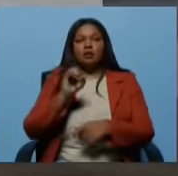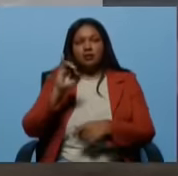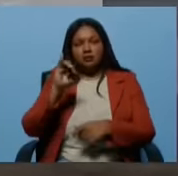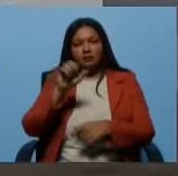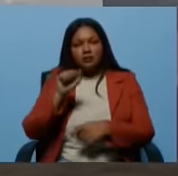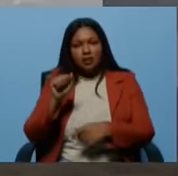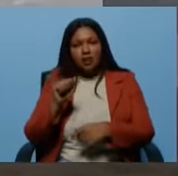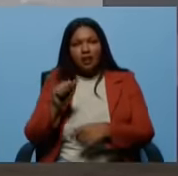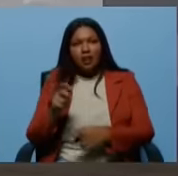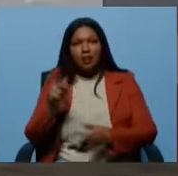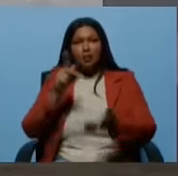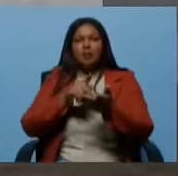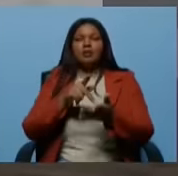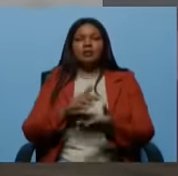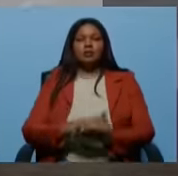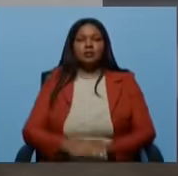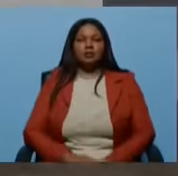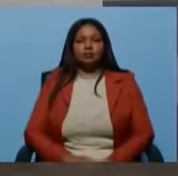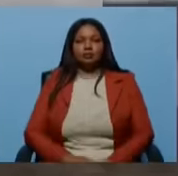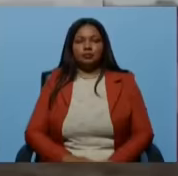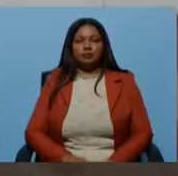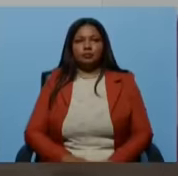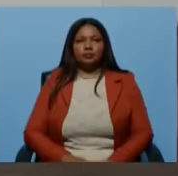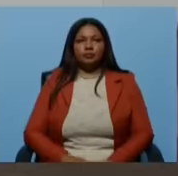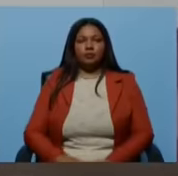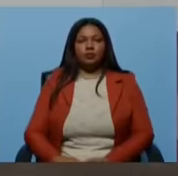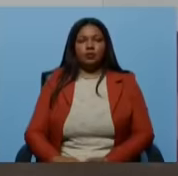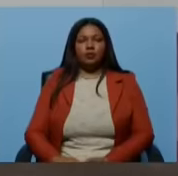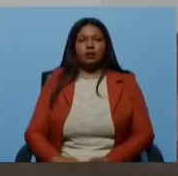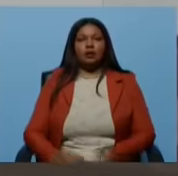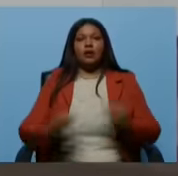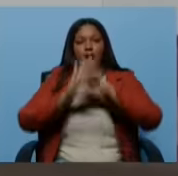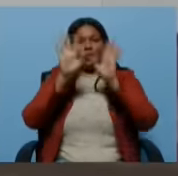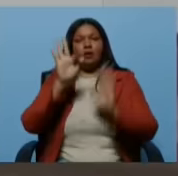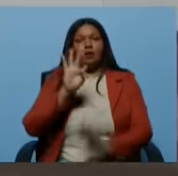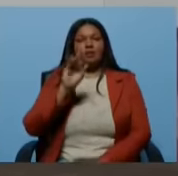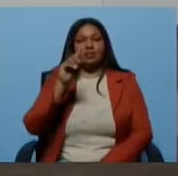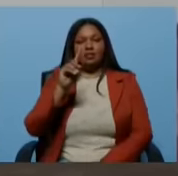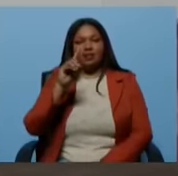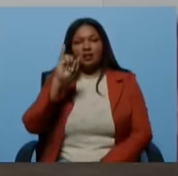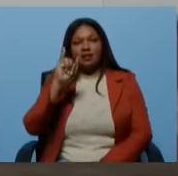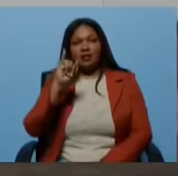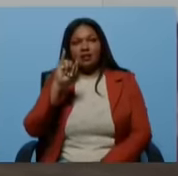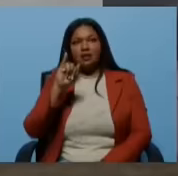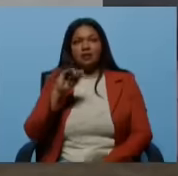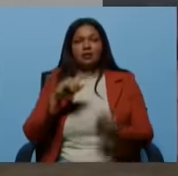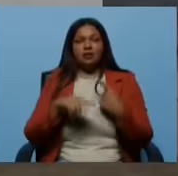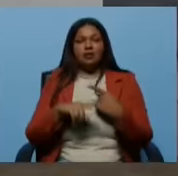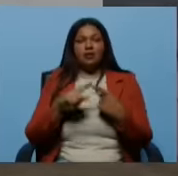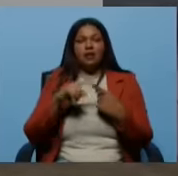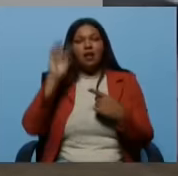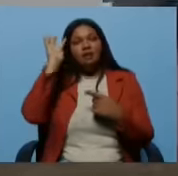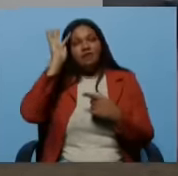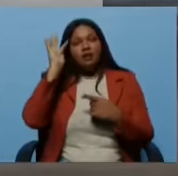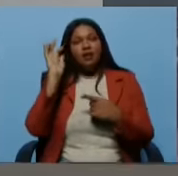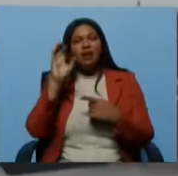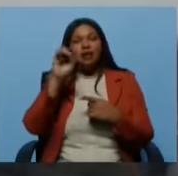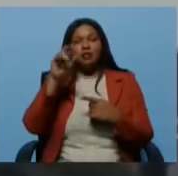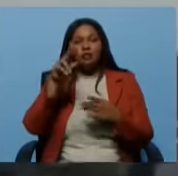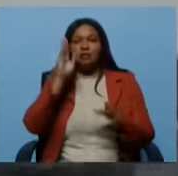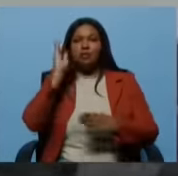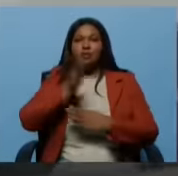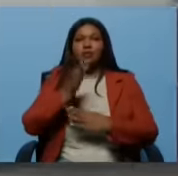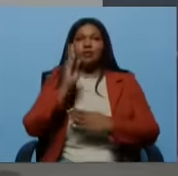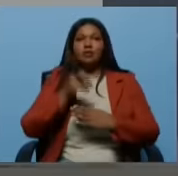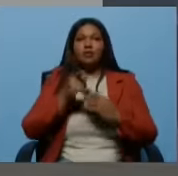el operativo participó, imagínense, por supuesto, el FBI. Más temprano, de acuerdo con Tela, la fiscal Ian Cardona había dictaminado